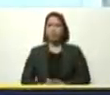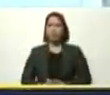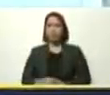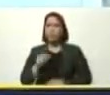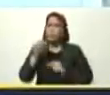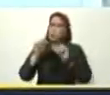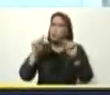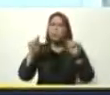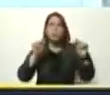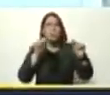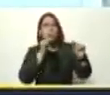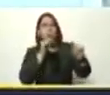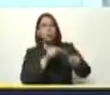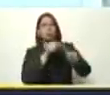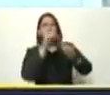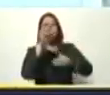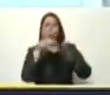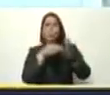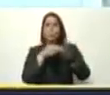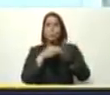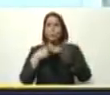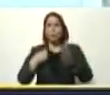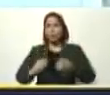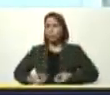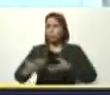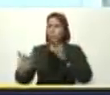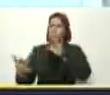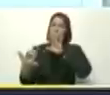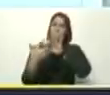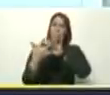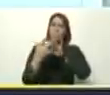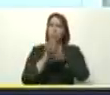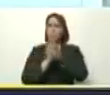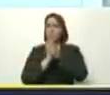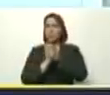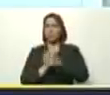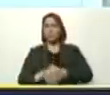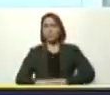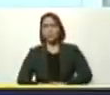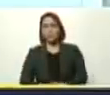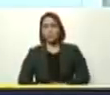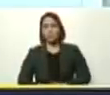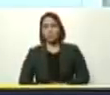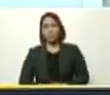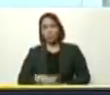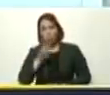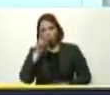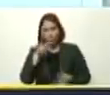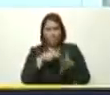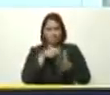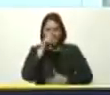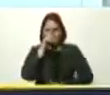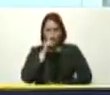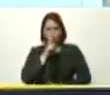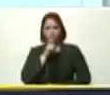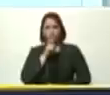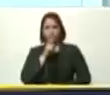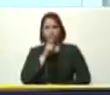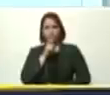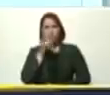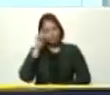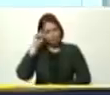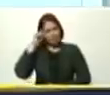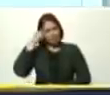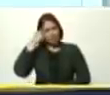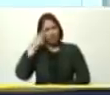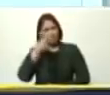¿A quién eligieron en el 2000? En estos días yo le di el pase a un compañero que del 2000. ¿Te acuerdas,